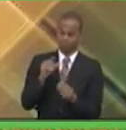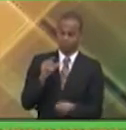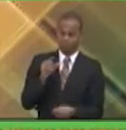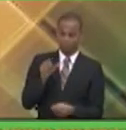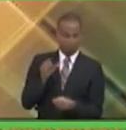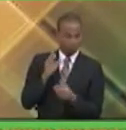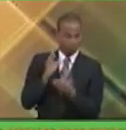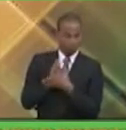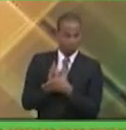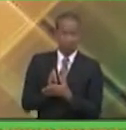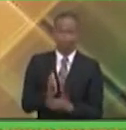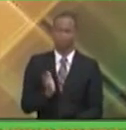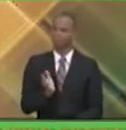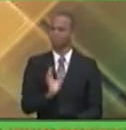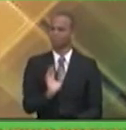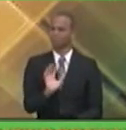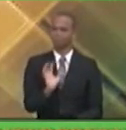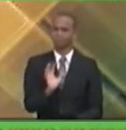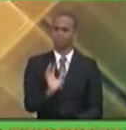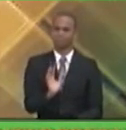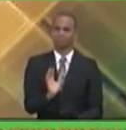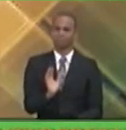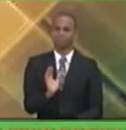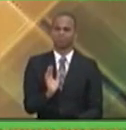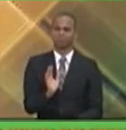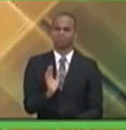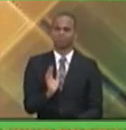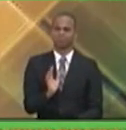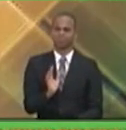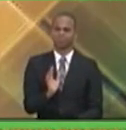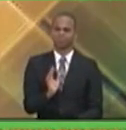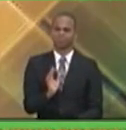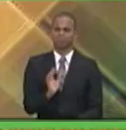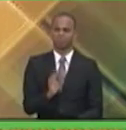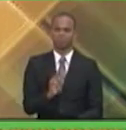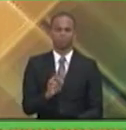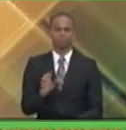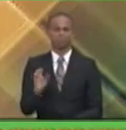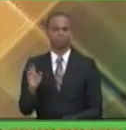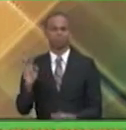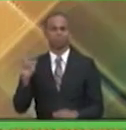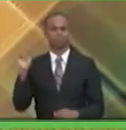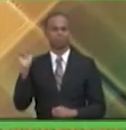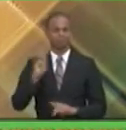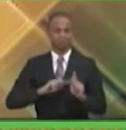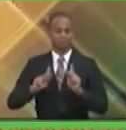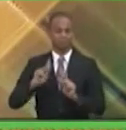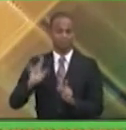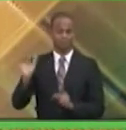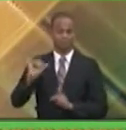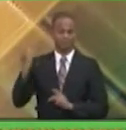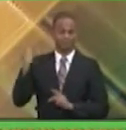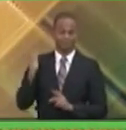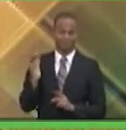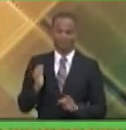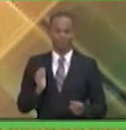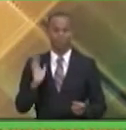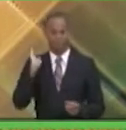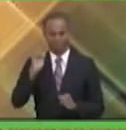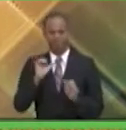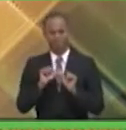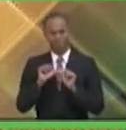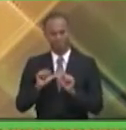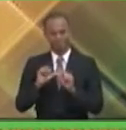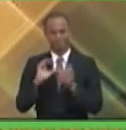parar. Aunque haya no haya personal como estaba, sino que la escuela se va